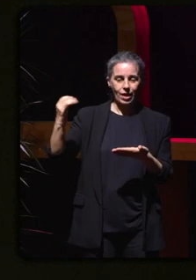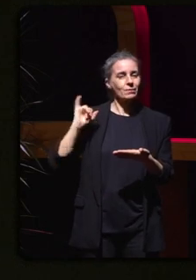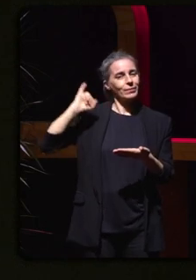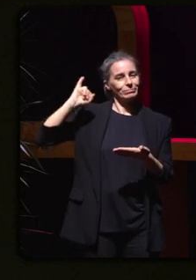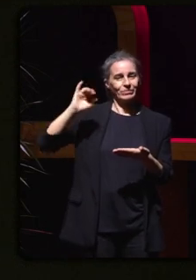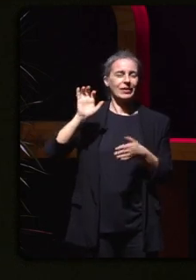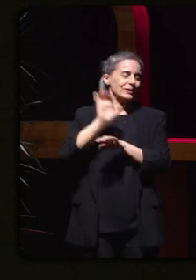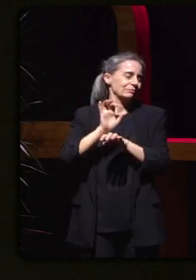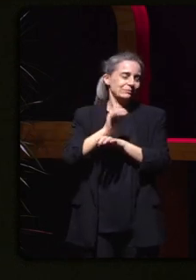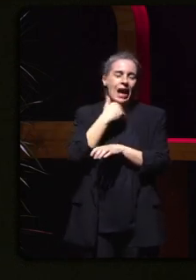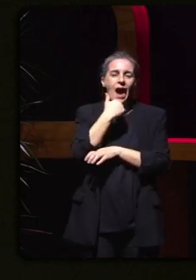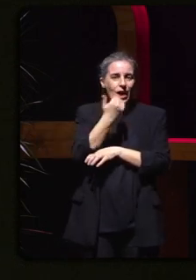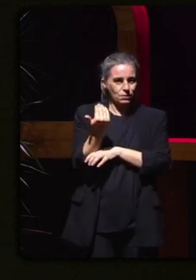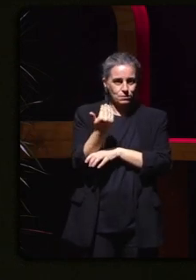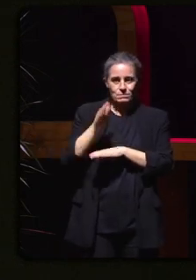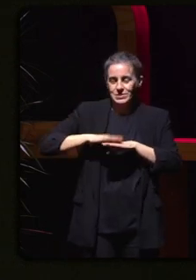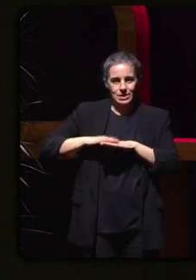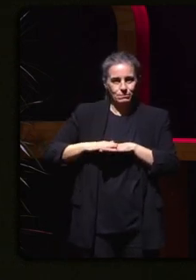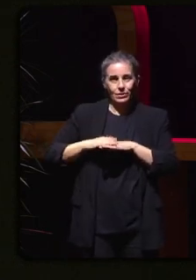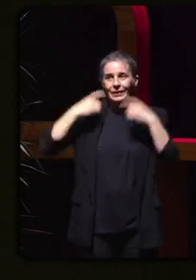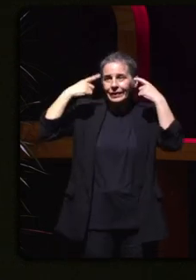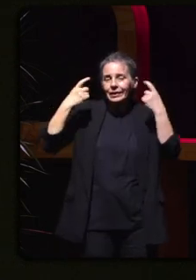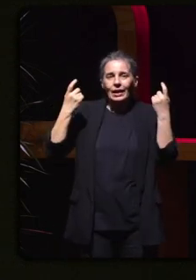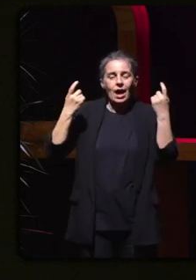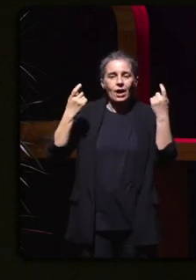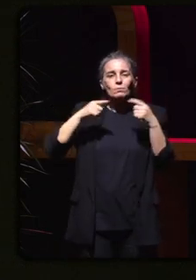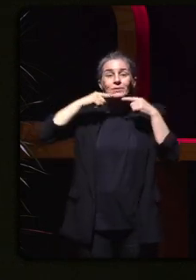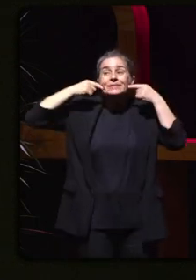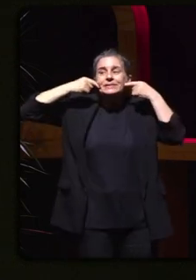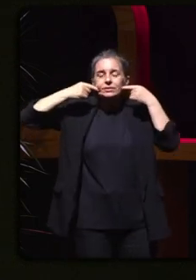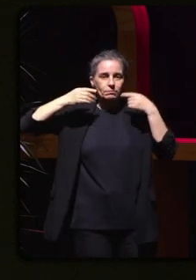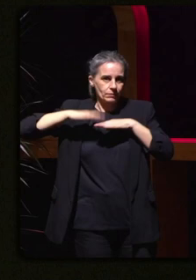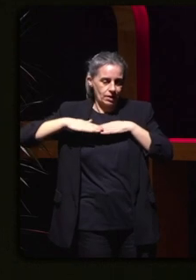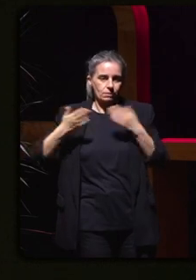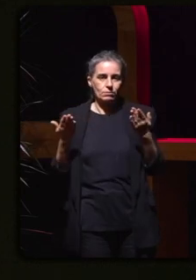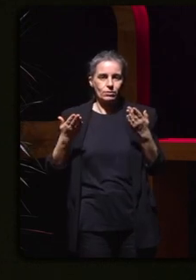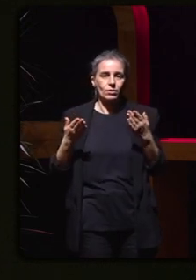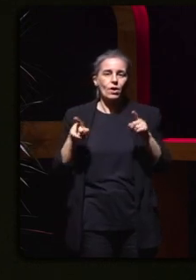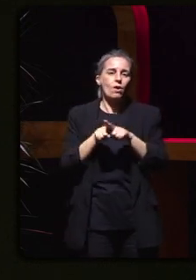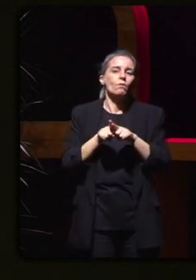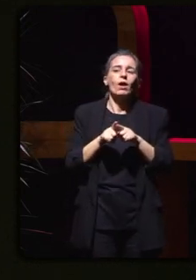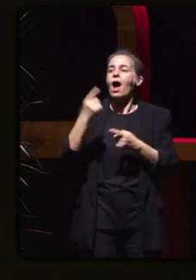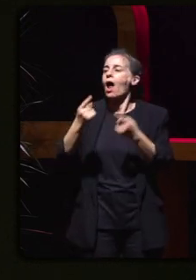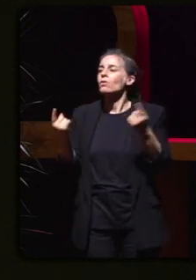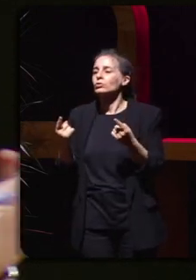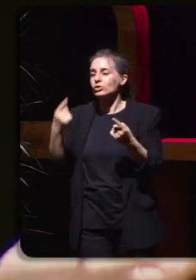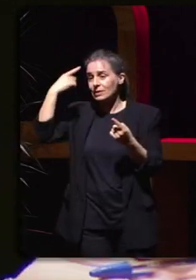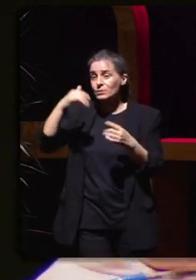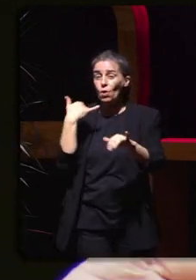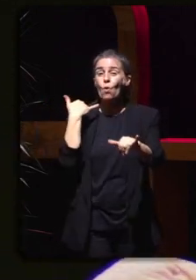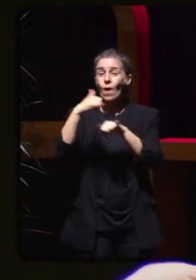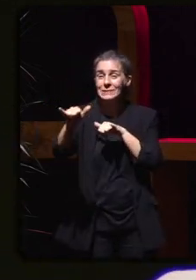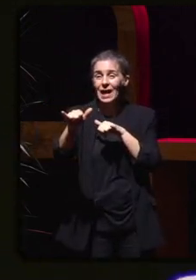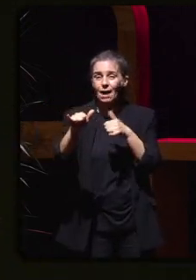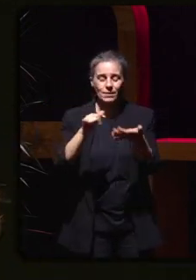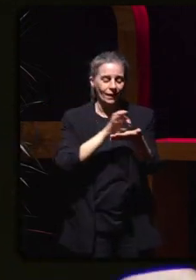que se ría en algún momento o que por lo menos sonría o que haga como hacemos muchos que escribimos Jajaja en un WhatsApp Aunque no nos